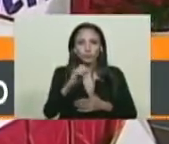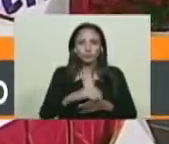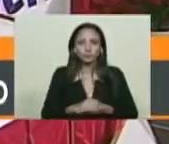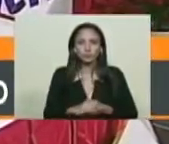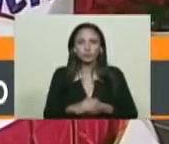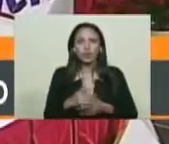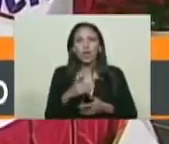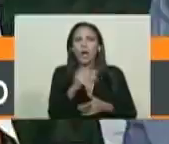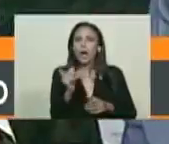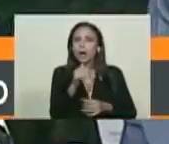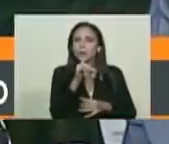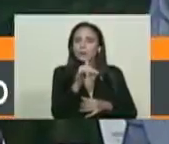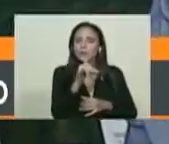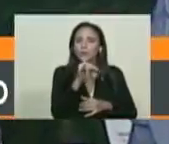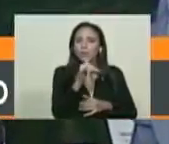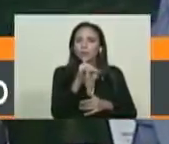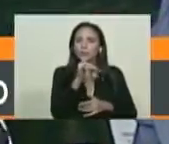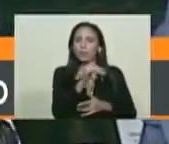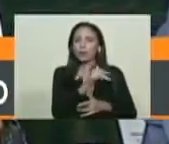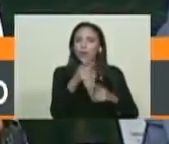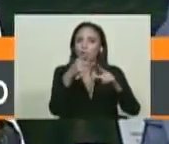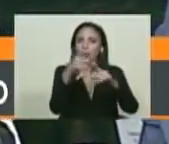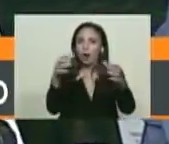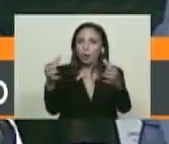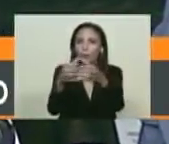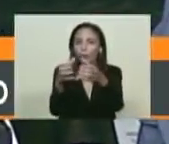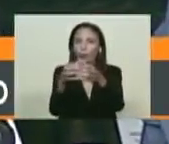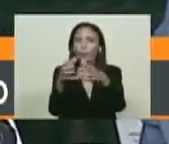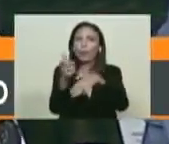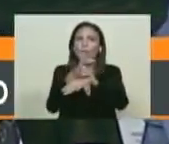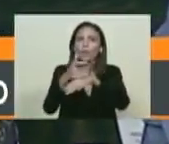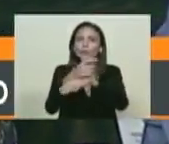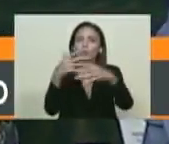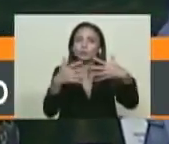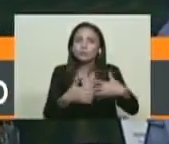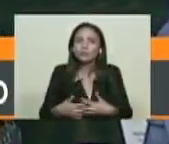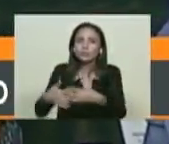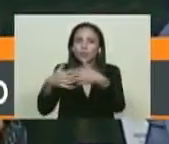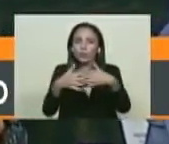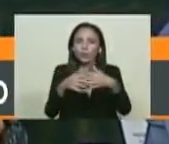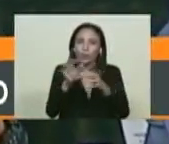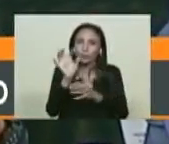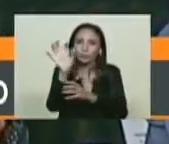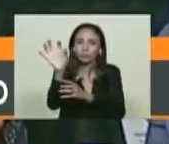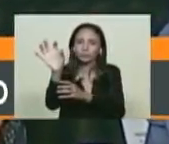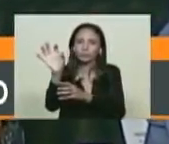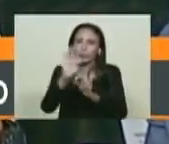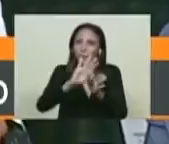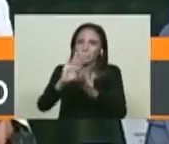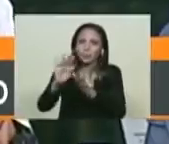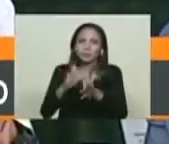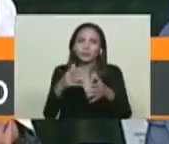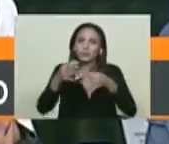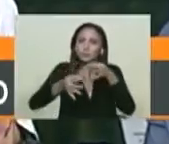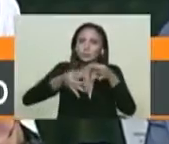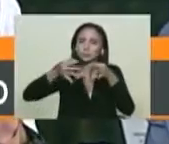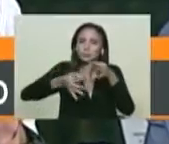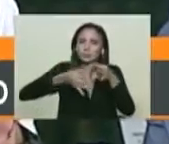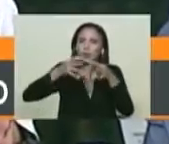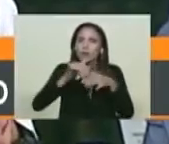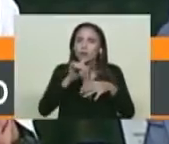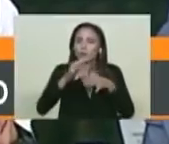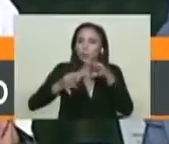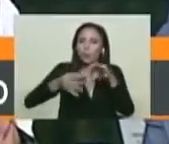era informante del gobierno de los Estados Unidos de Norteamérica y que informó